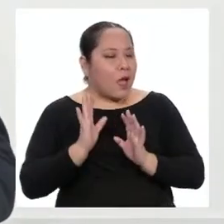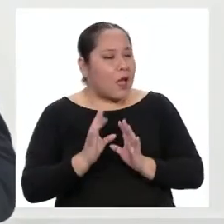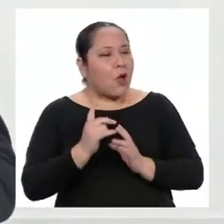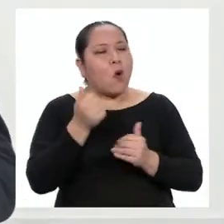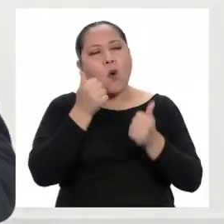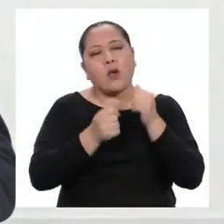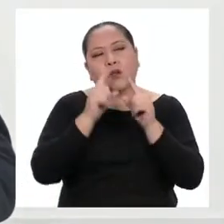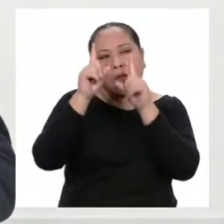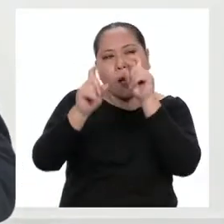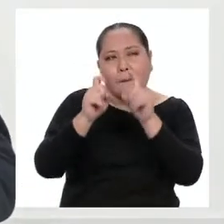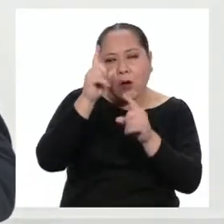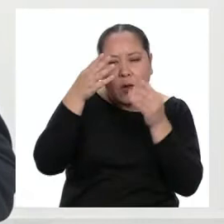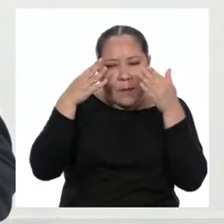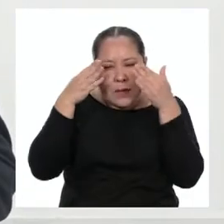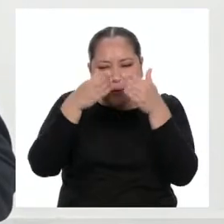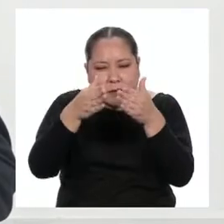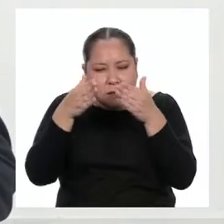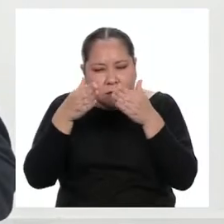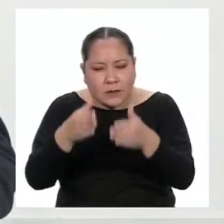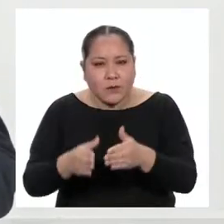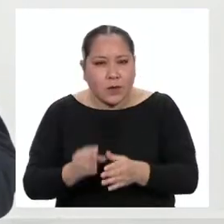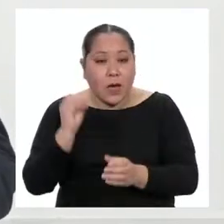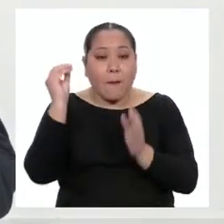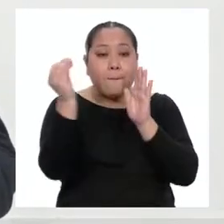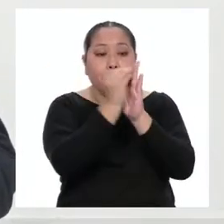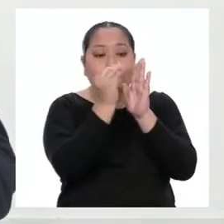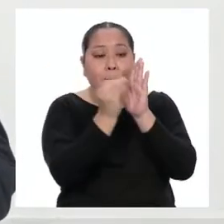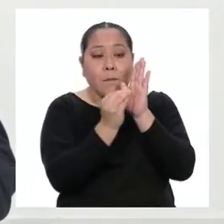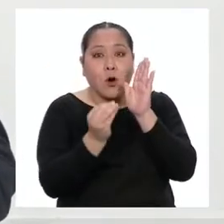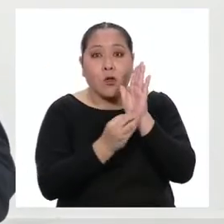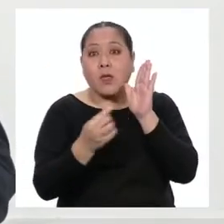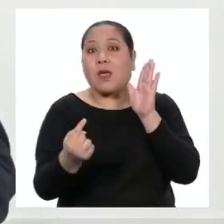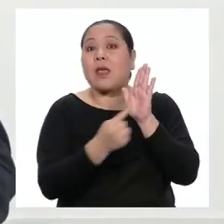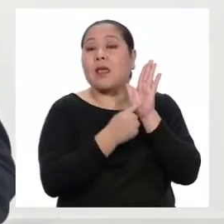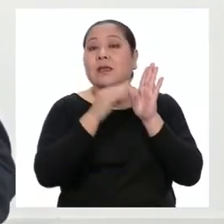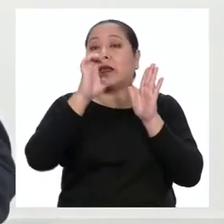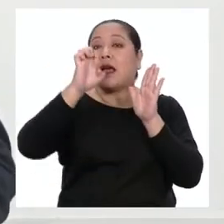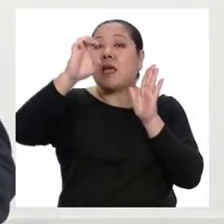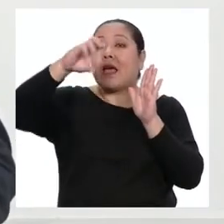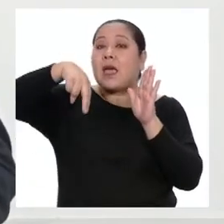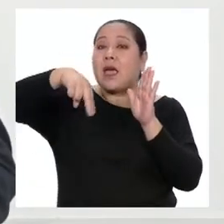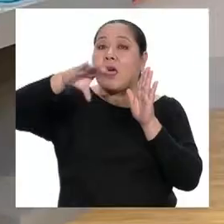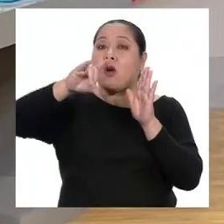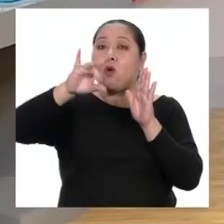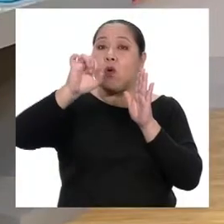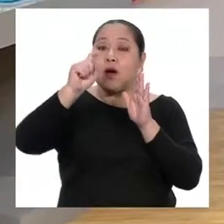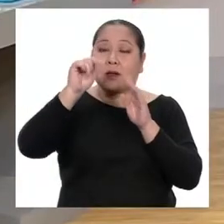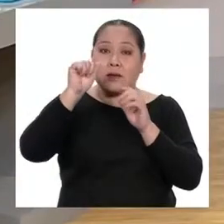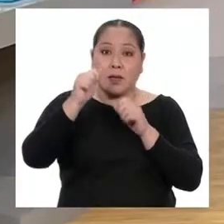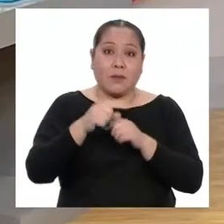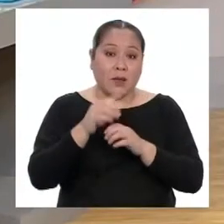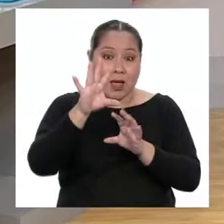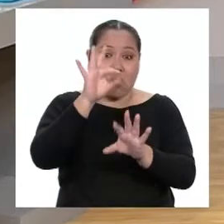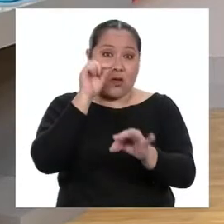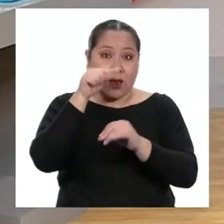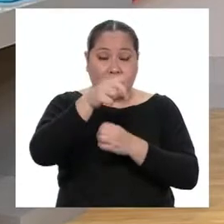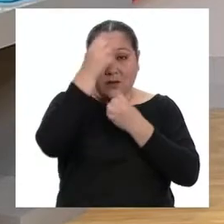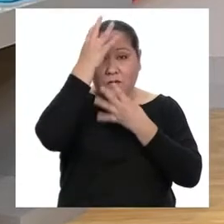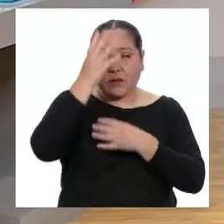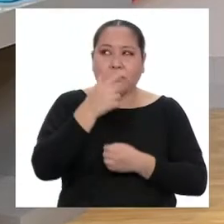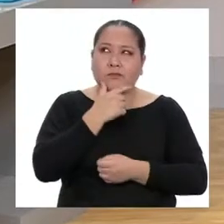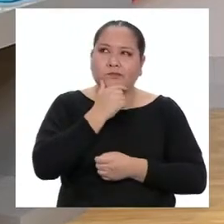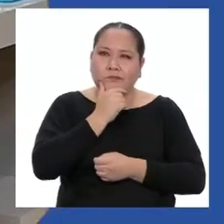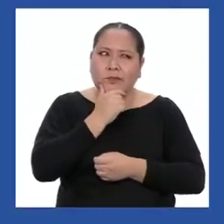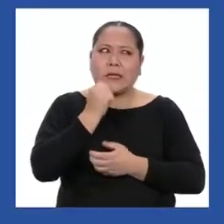específicas podría tener nuestra encuesta para lograr obtener esa información? Primero, me gustaría